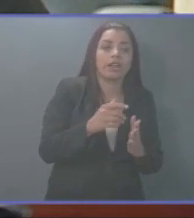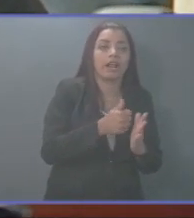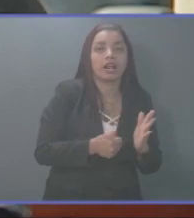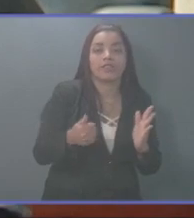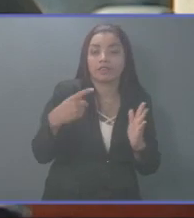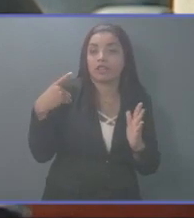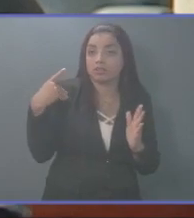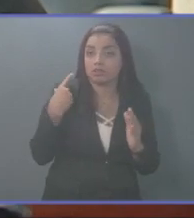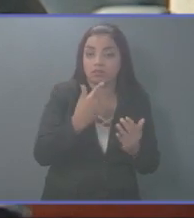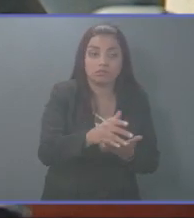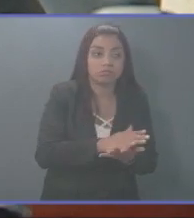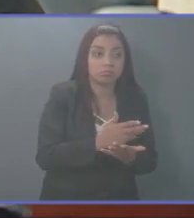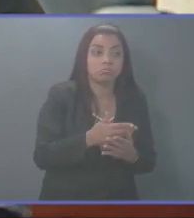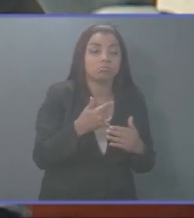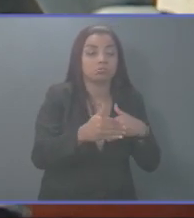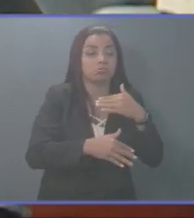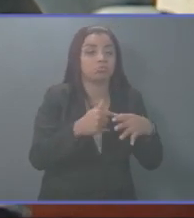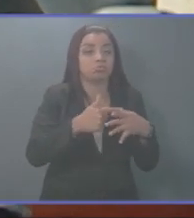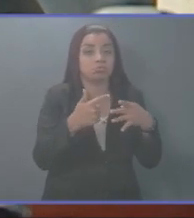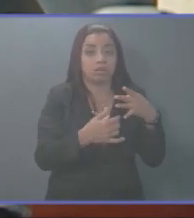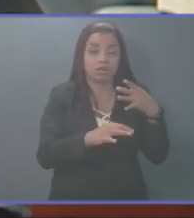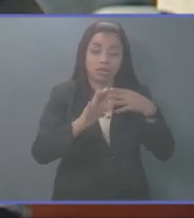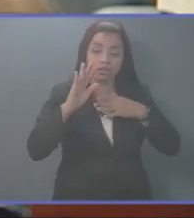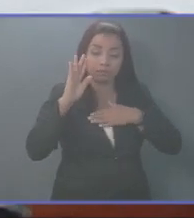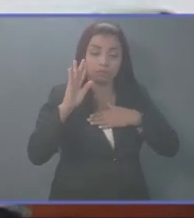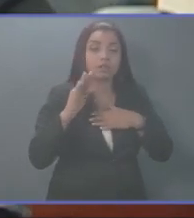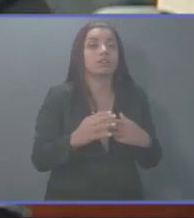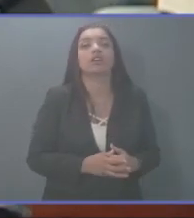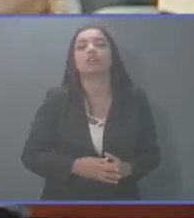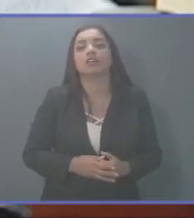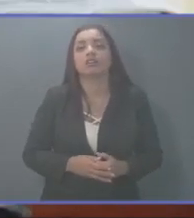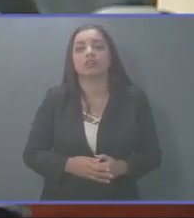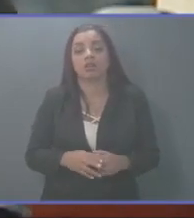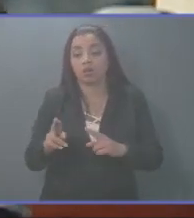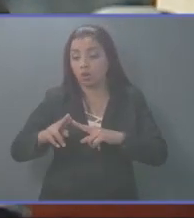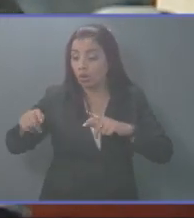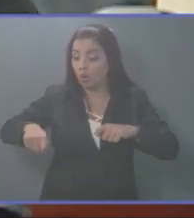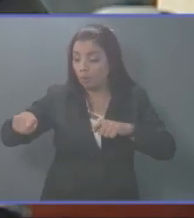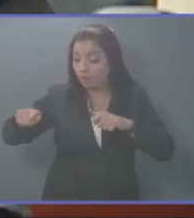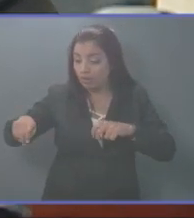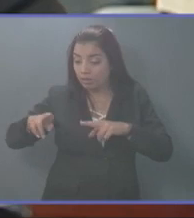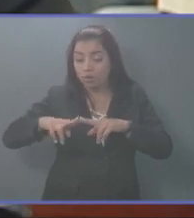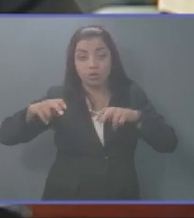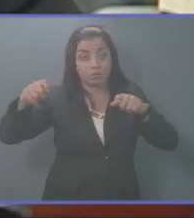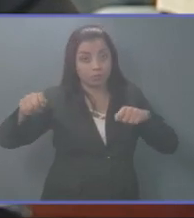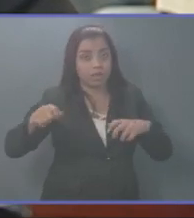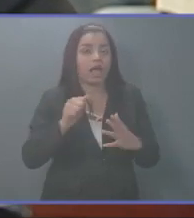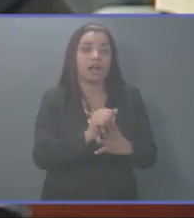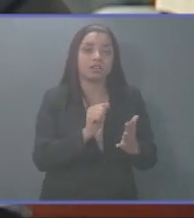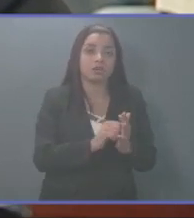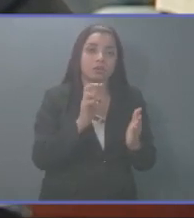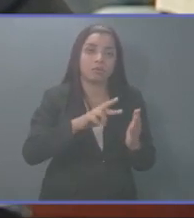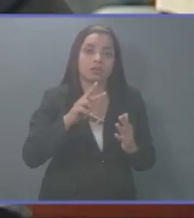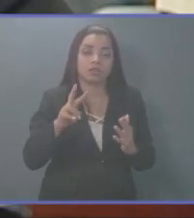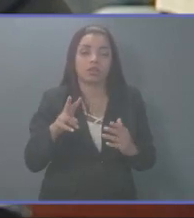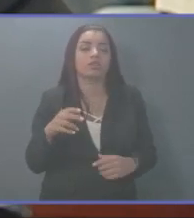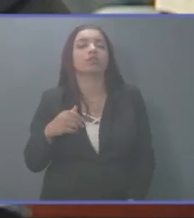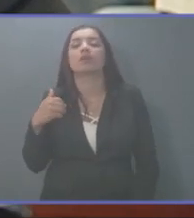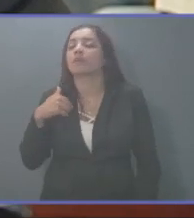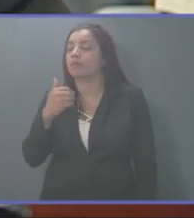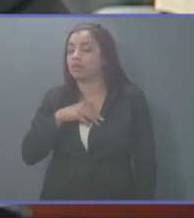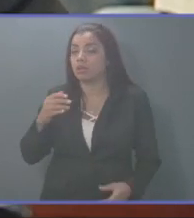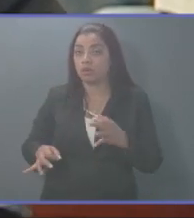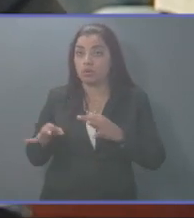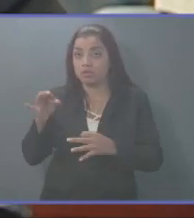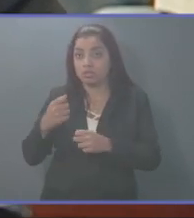todas las actuaciones que realice para el cumplimiento de la presente ley. Suscripciones de convenios. Artículo 22. El Ministerio de Justicia y Seguridad